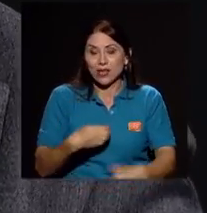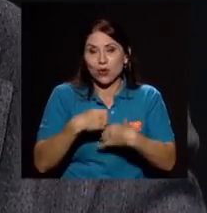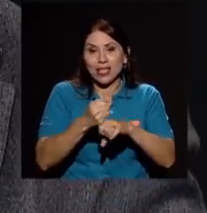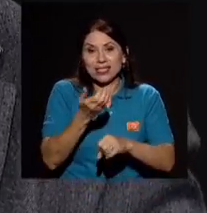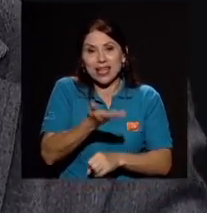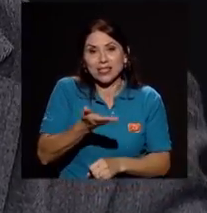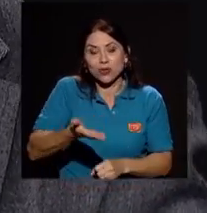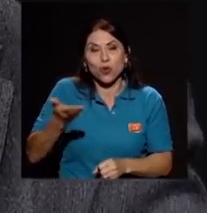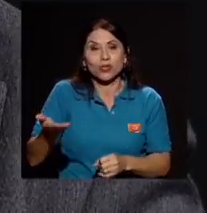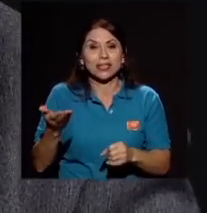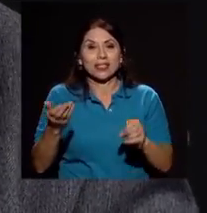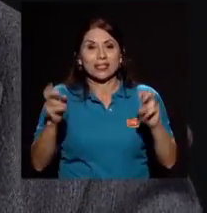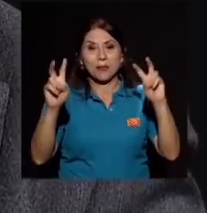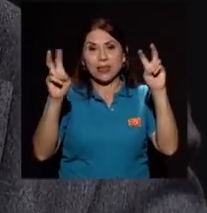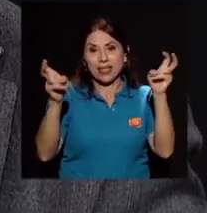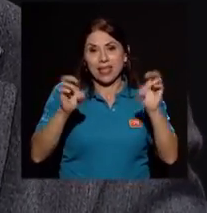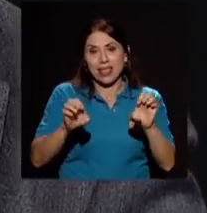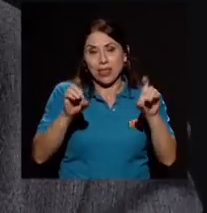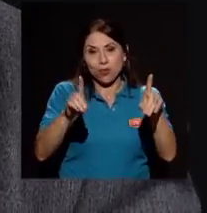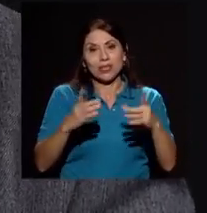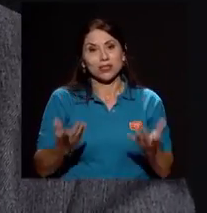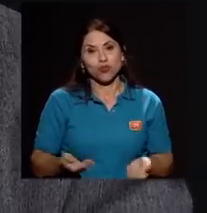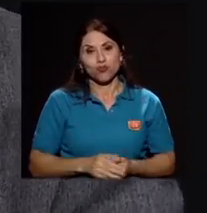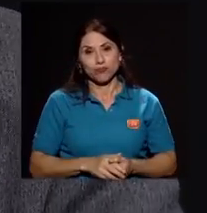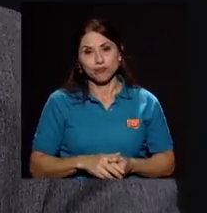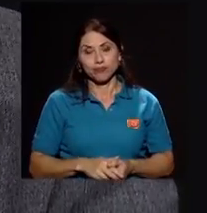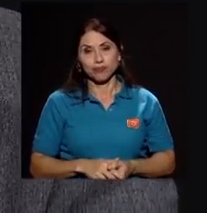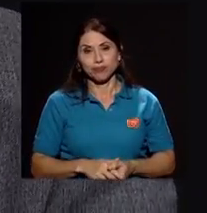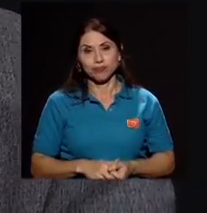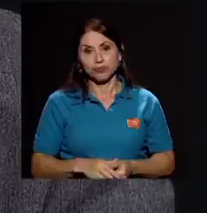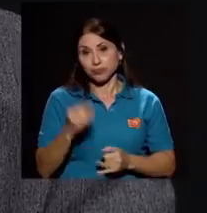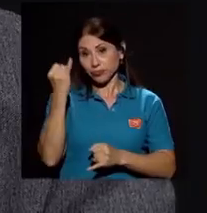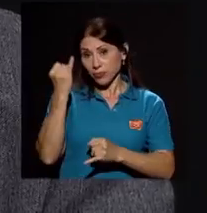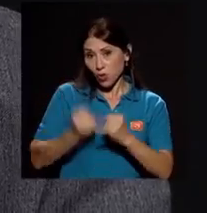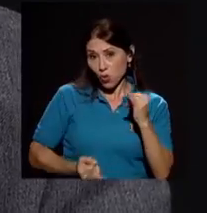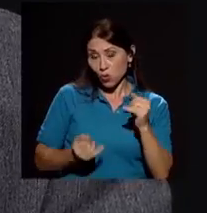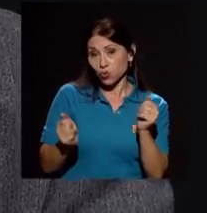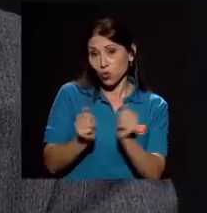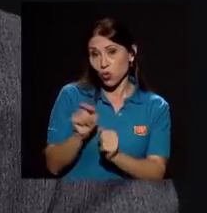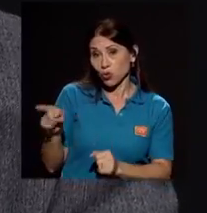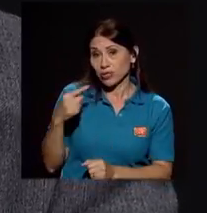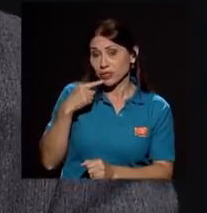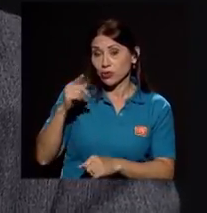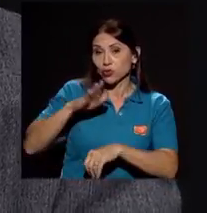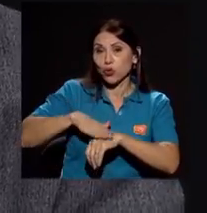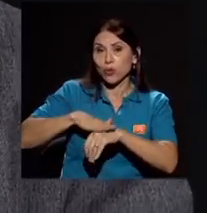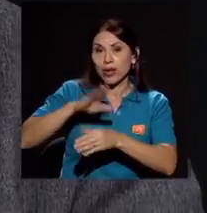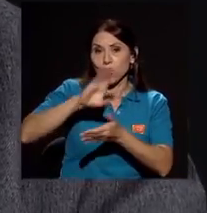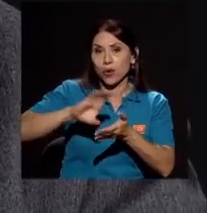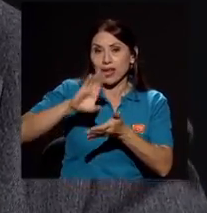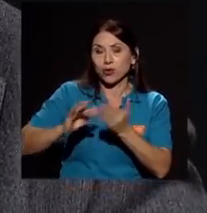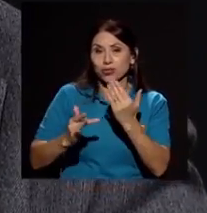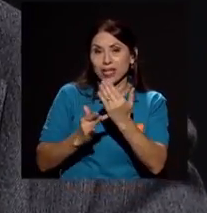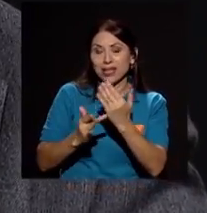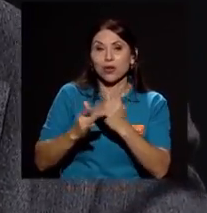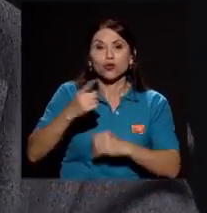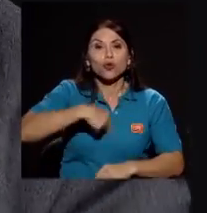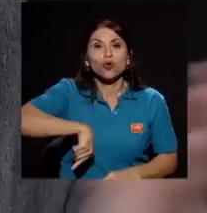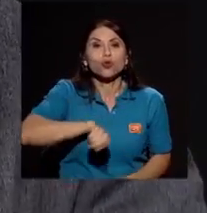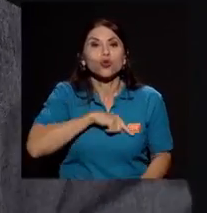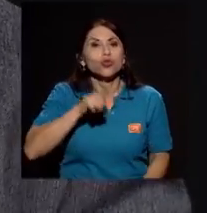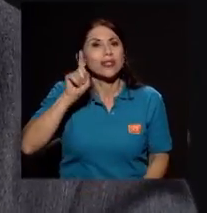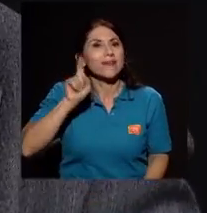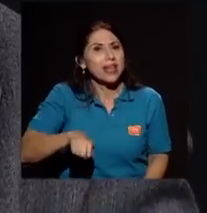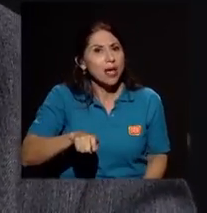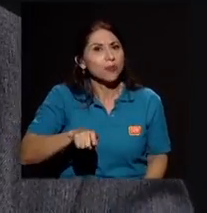cosas en materia de educación y concluyó en el área de lo que señala este de los colegios técnicos deberíamos tener el